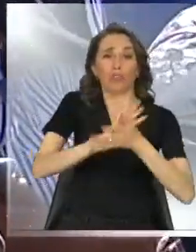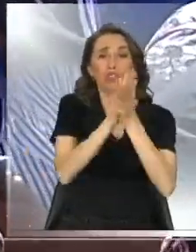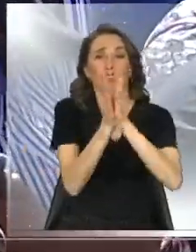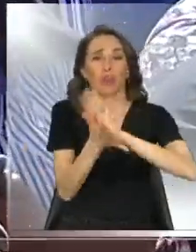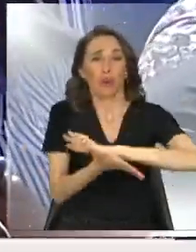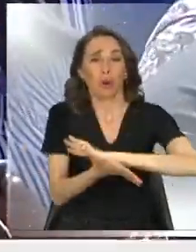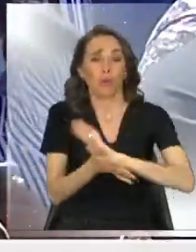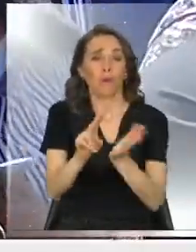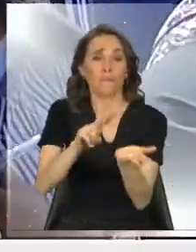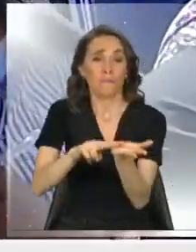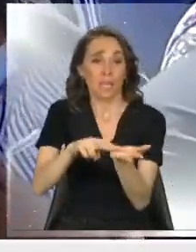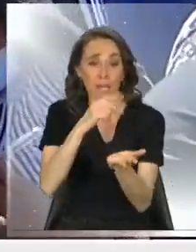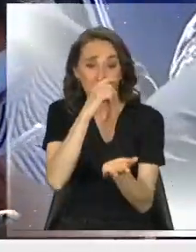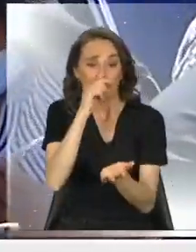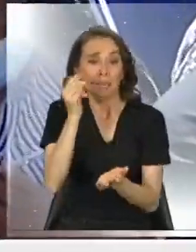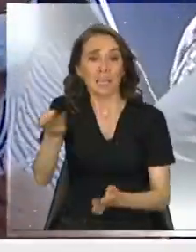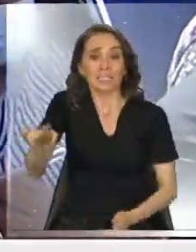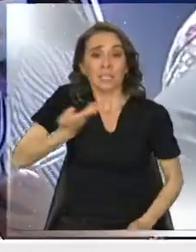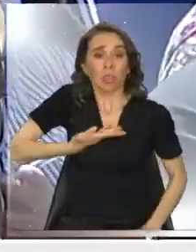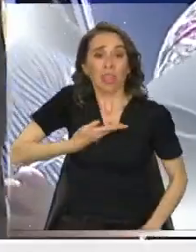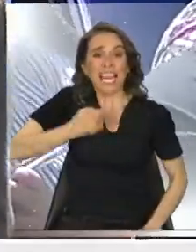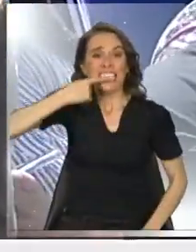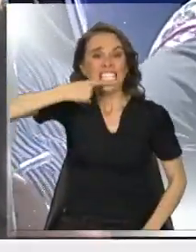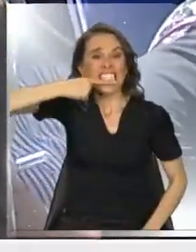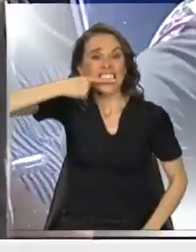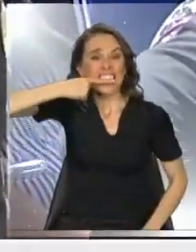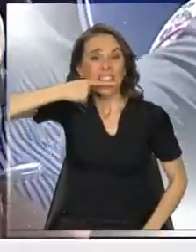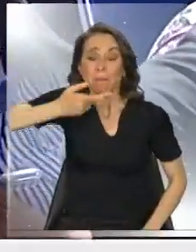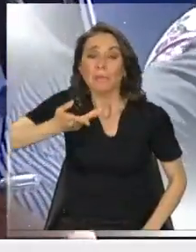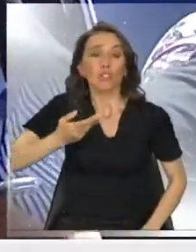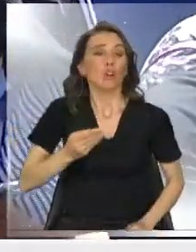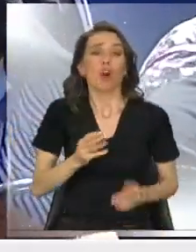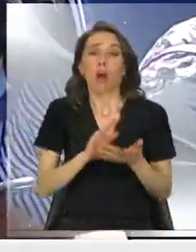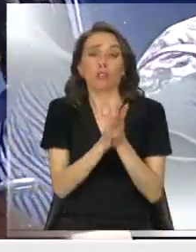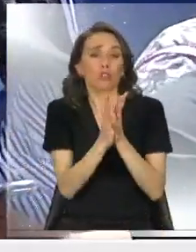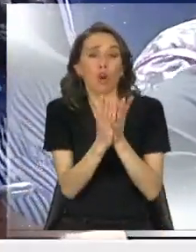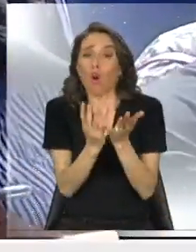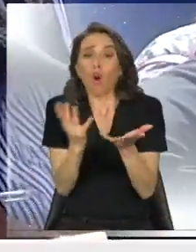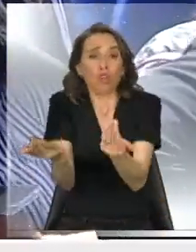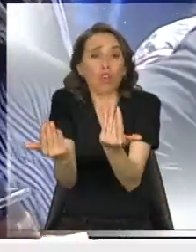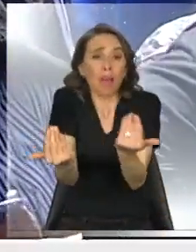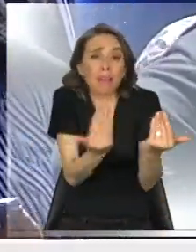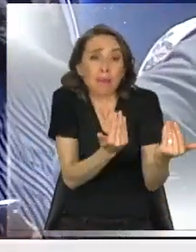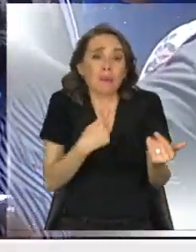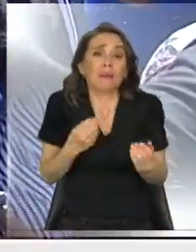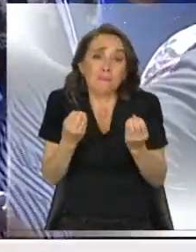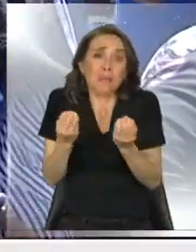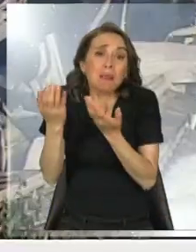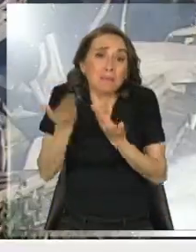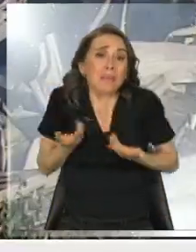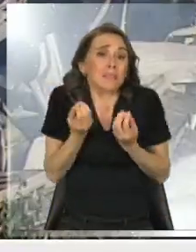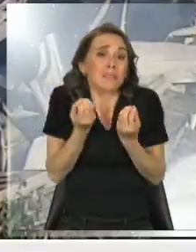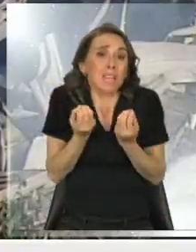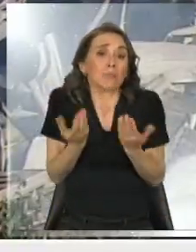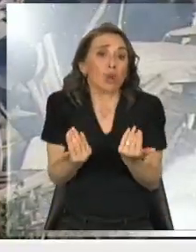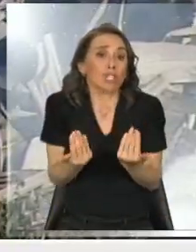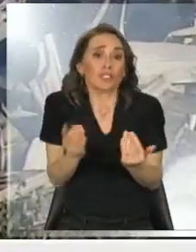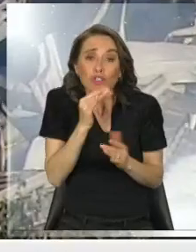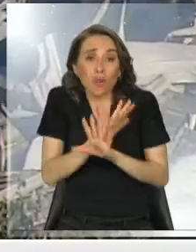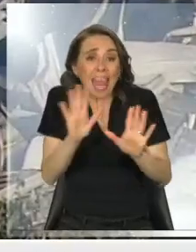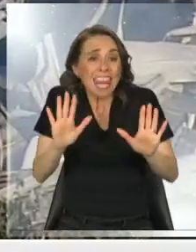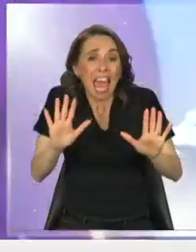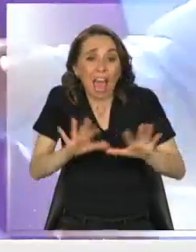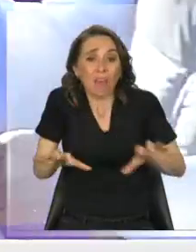en realidad, yo creo que desde un cepillo de dientes, creo que lo más básico para arriba va a ser todo bienvenido, porque estamos sin nada. Y no solo